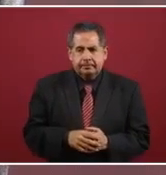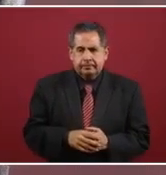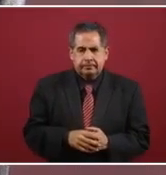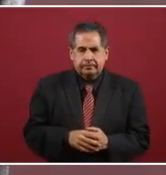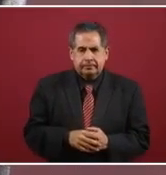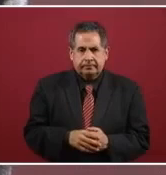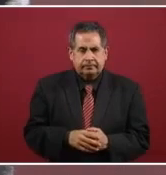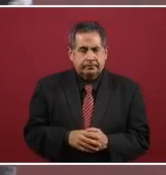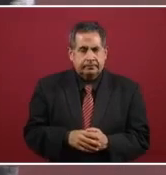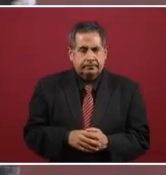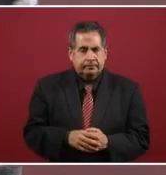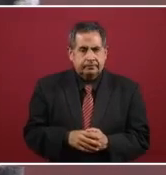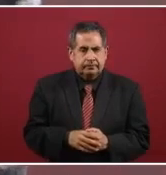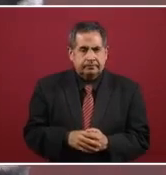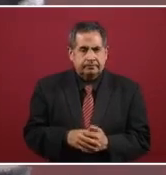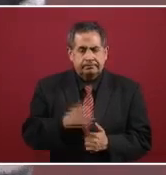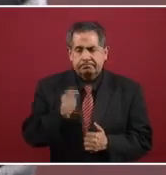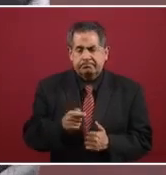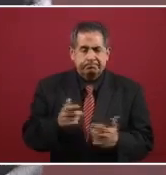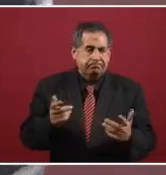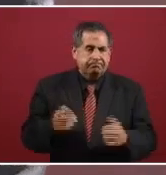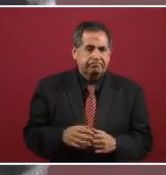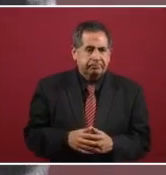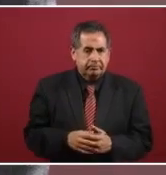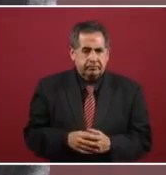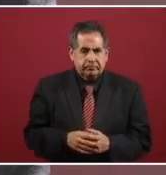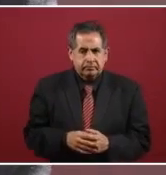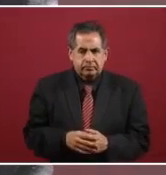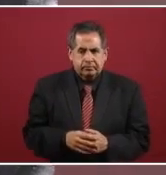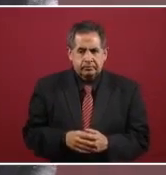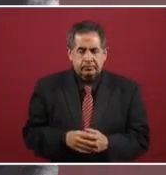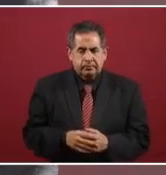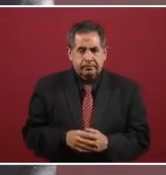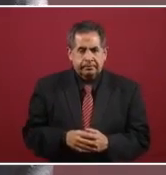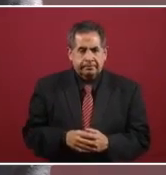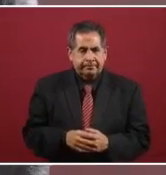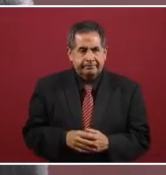se presenten estos hechos